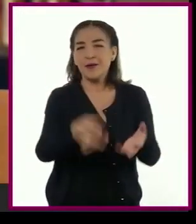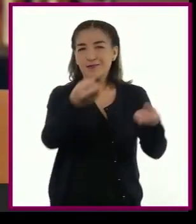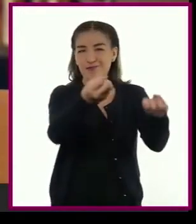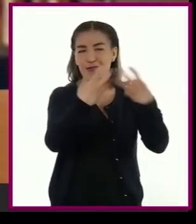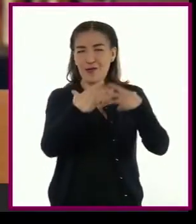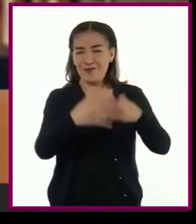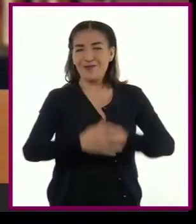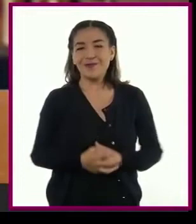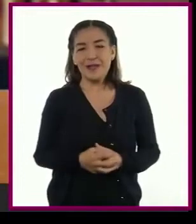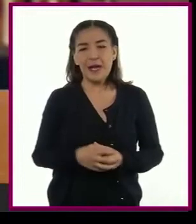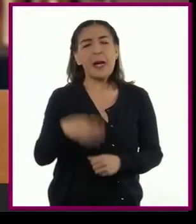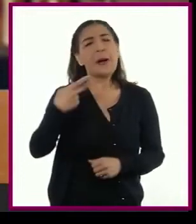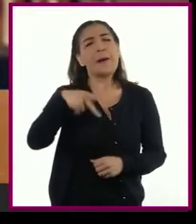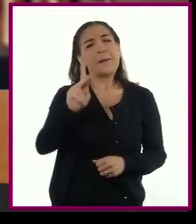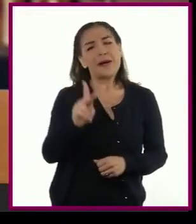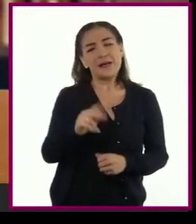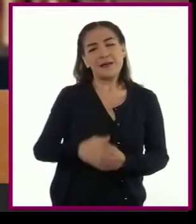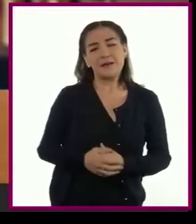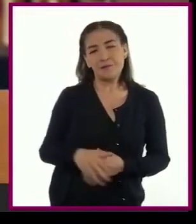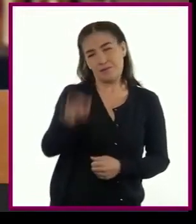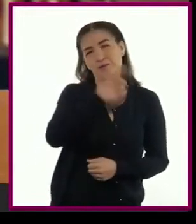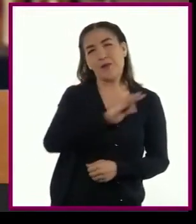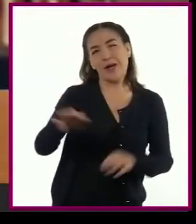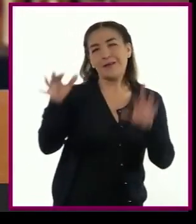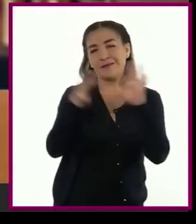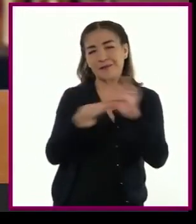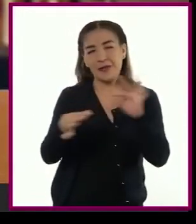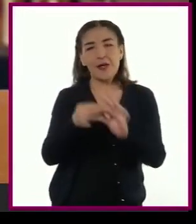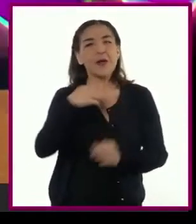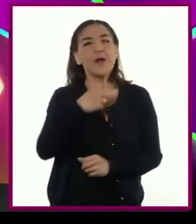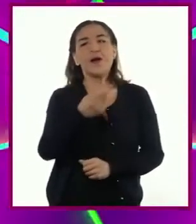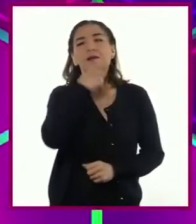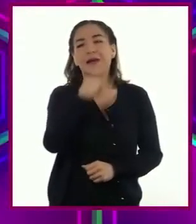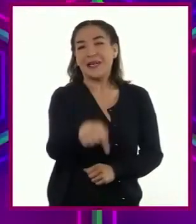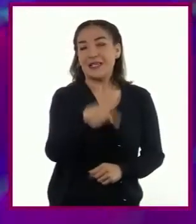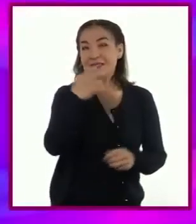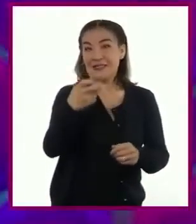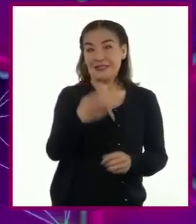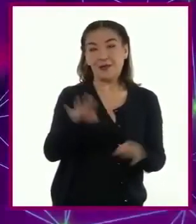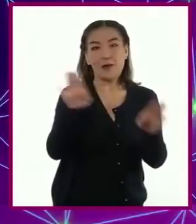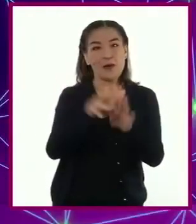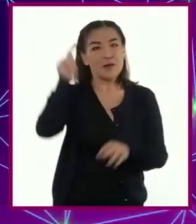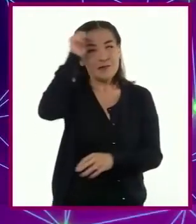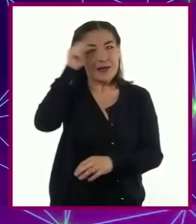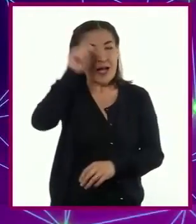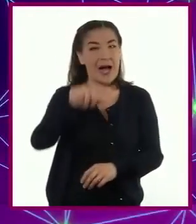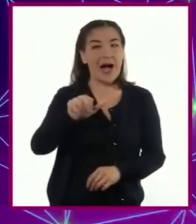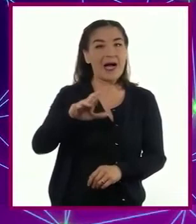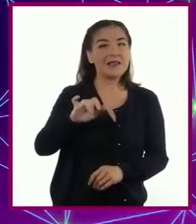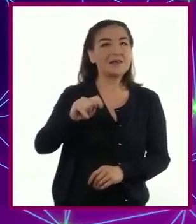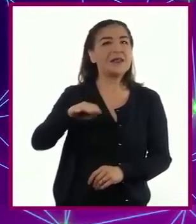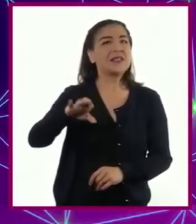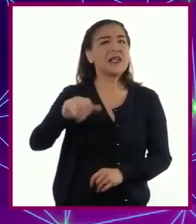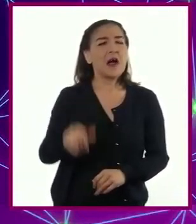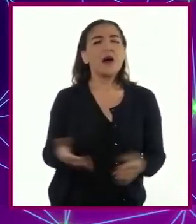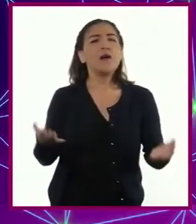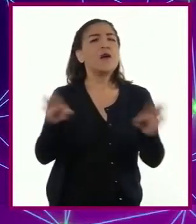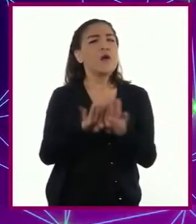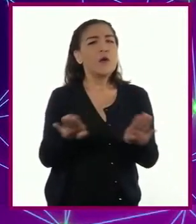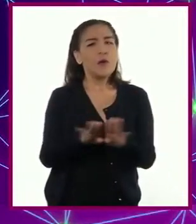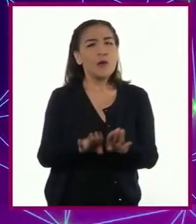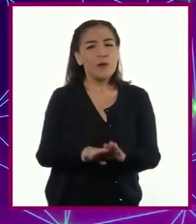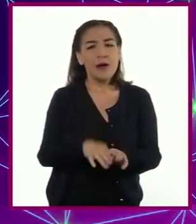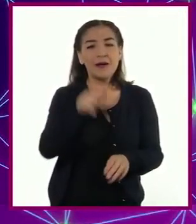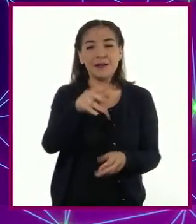brindó. Pero permítame describir el teorema fundamental de la aritmética. Cualquier